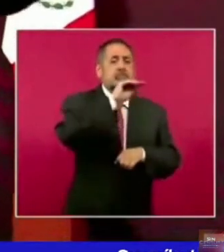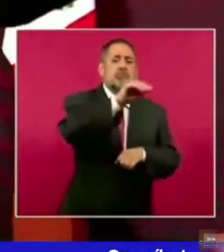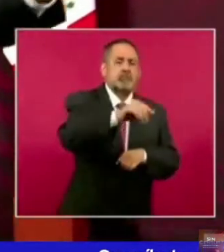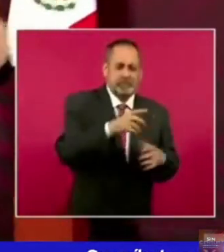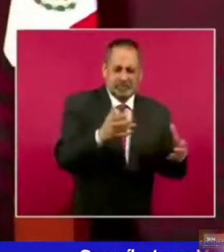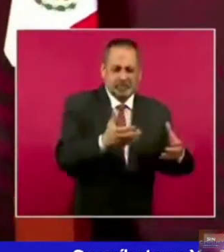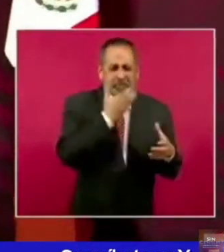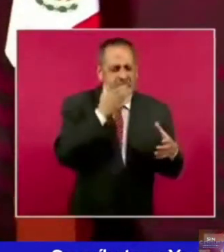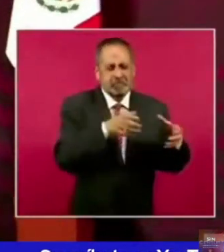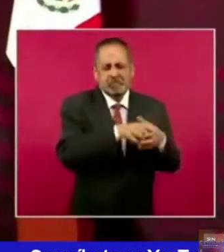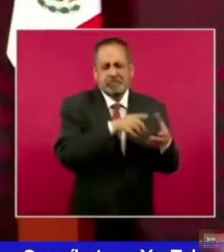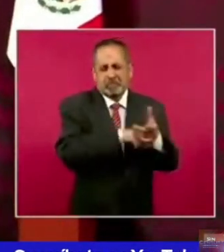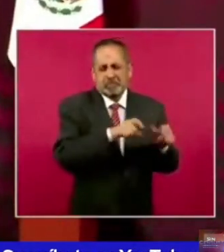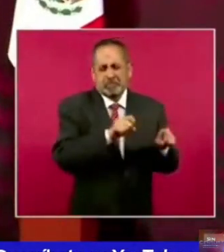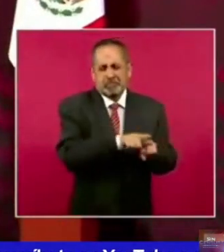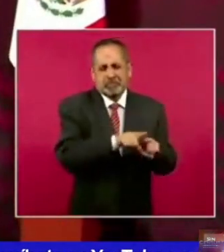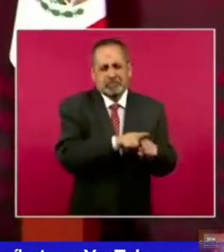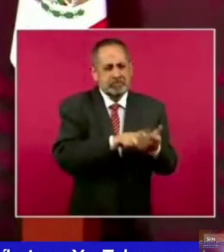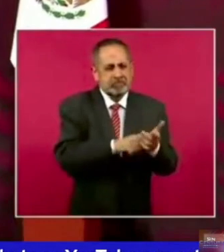conservadores,